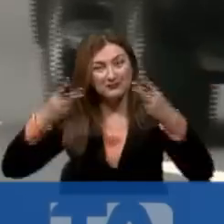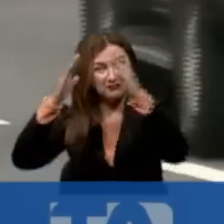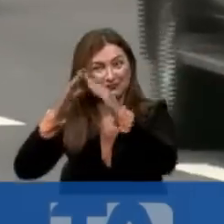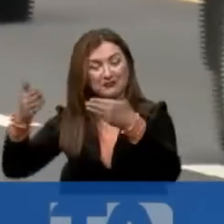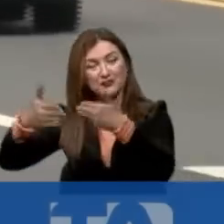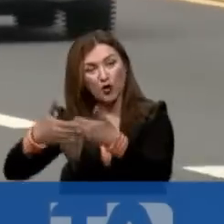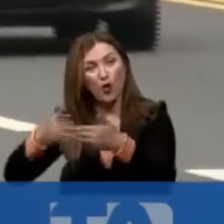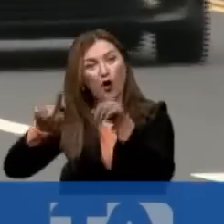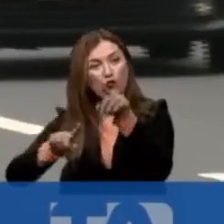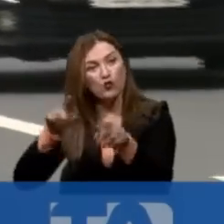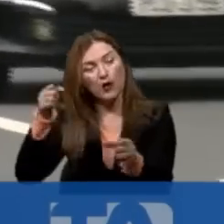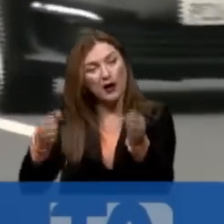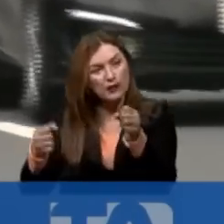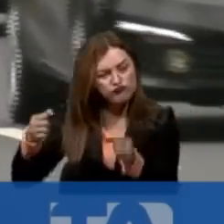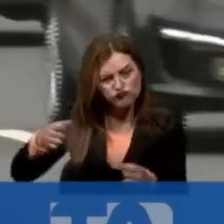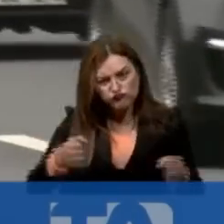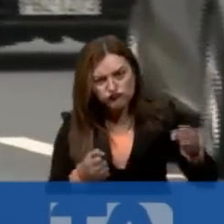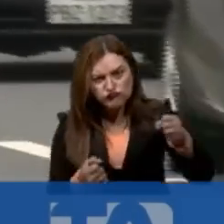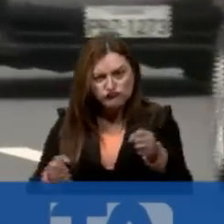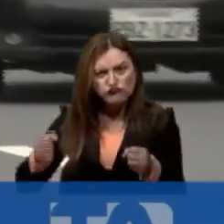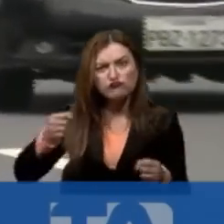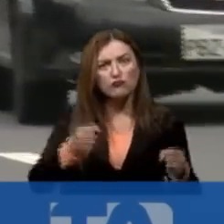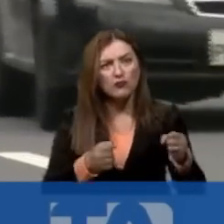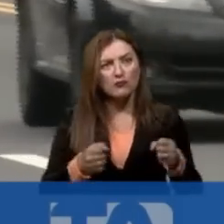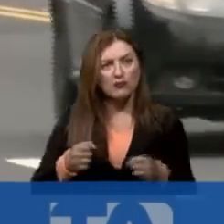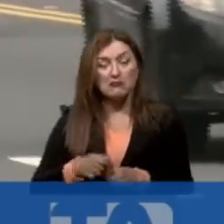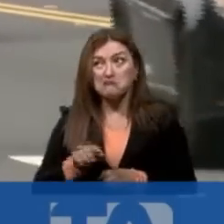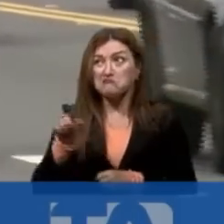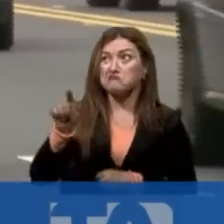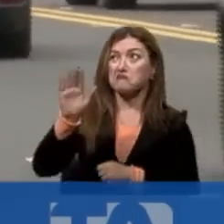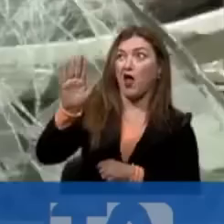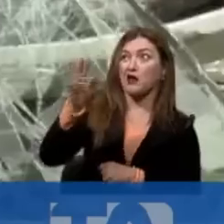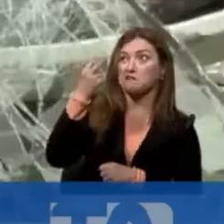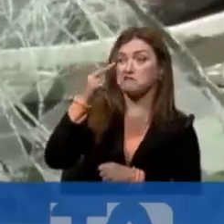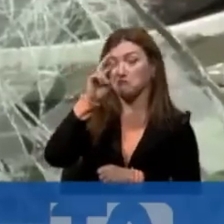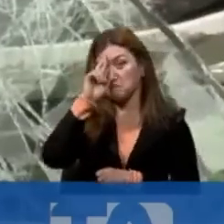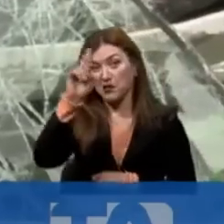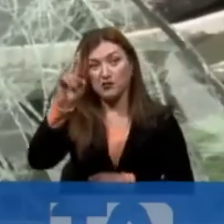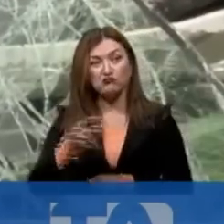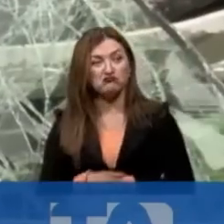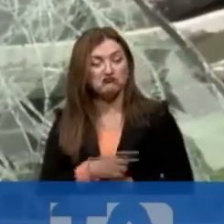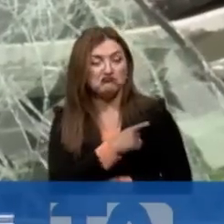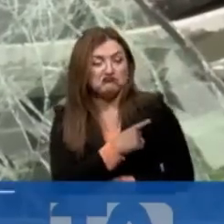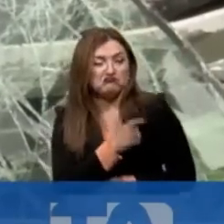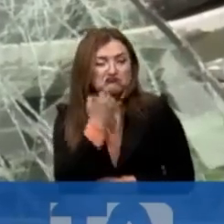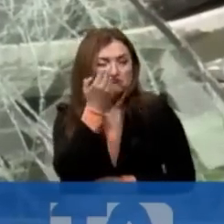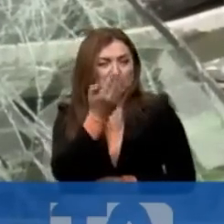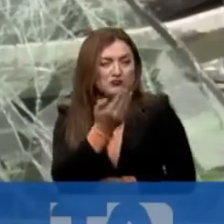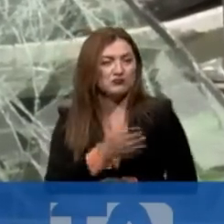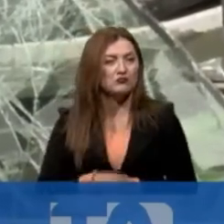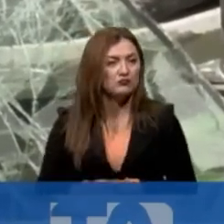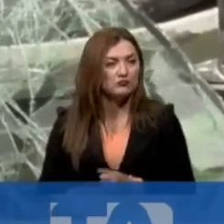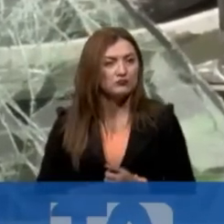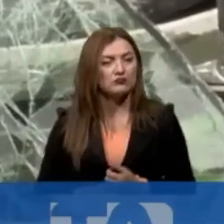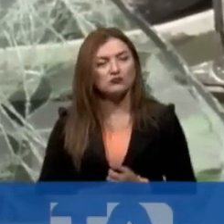que ciertos vehículos que circulan por esta vía no respetan las señales de tránsito. Muy seguido, es una